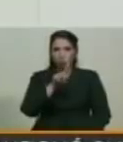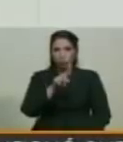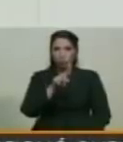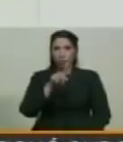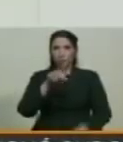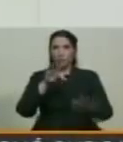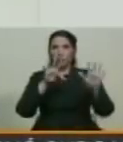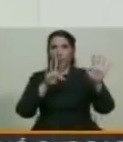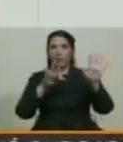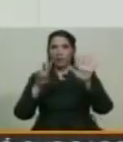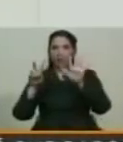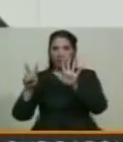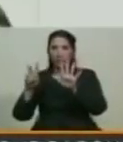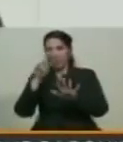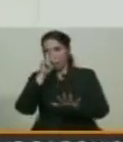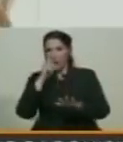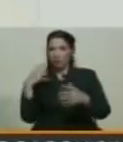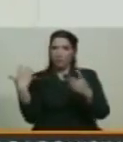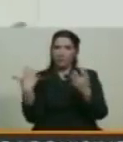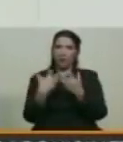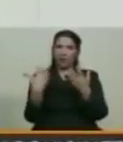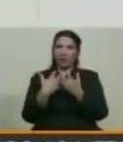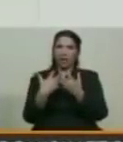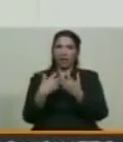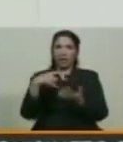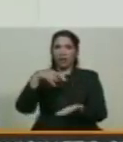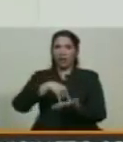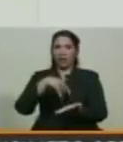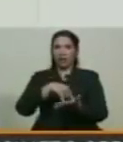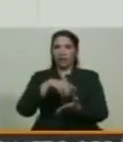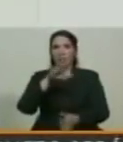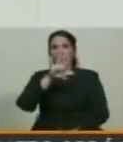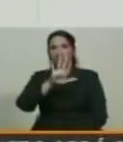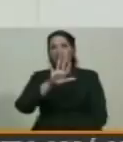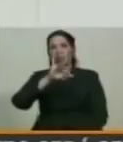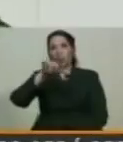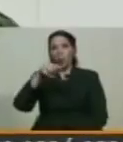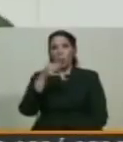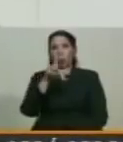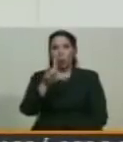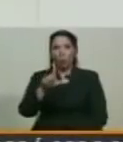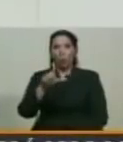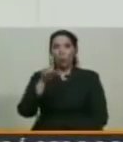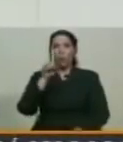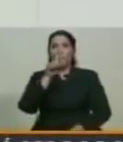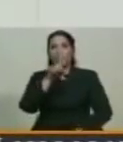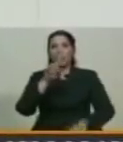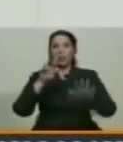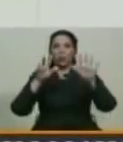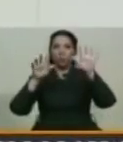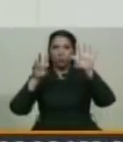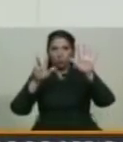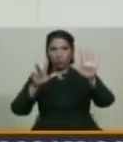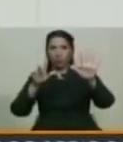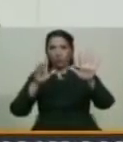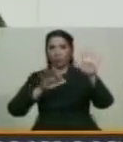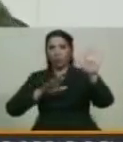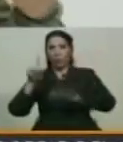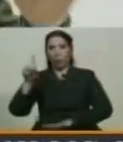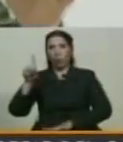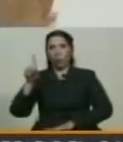Bolivariano, la fecha del 5 de julio de 1811, los 207 años de aquella